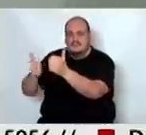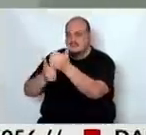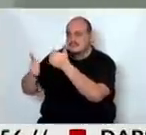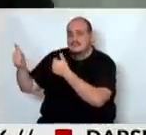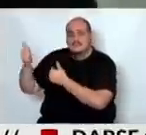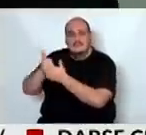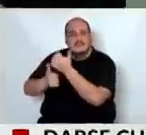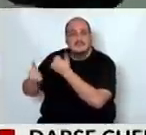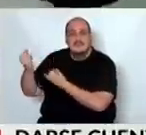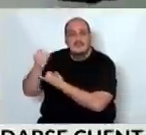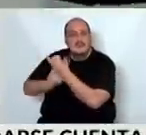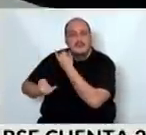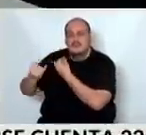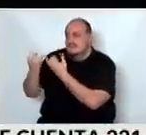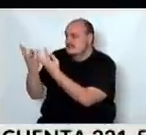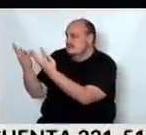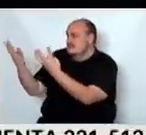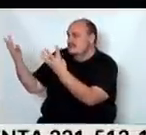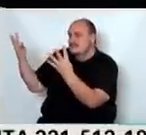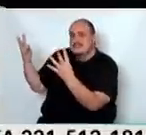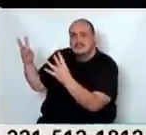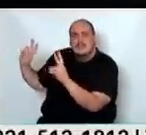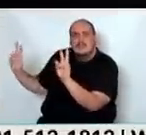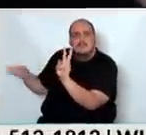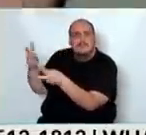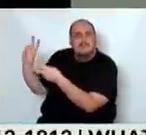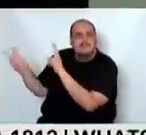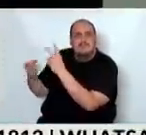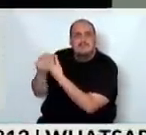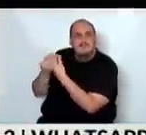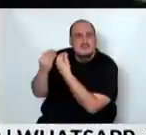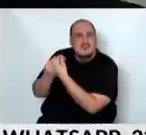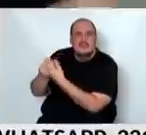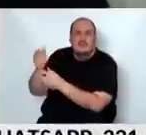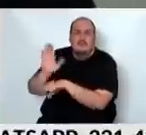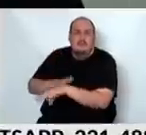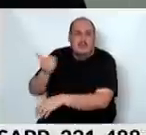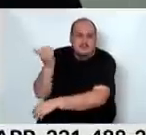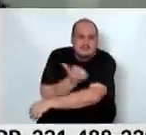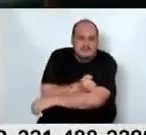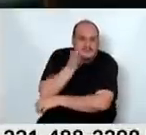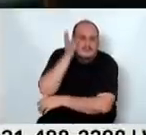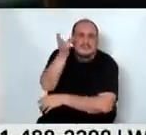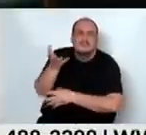contarme la cantidad de amigos que habían muerto. Ahí. O por sobredosis, o